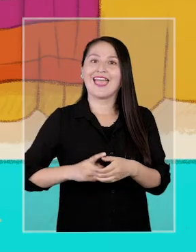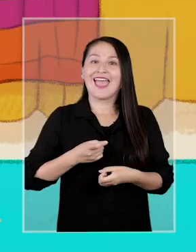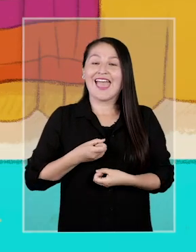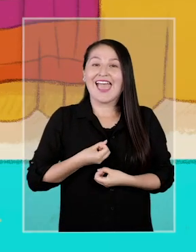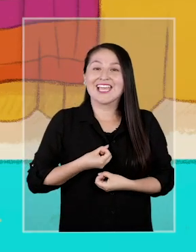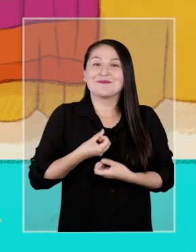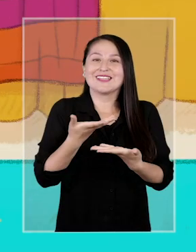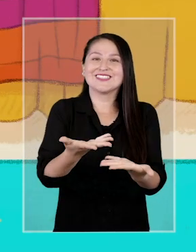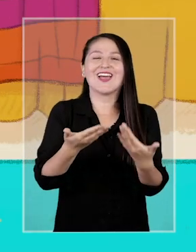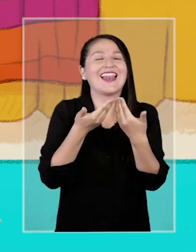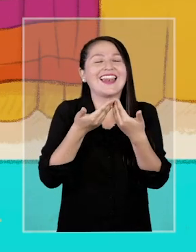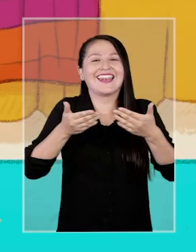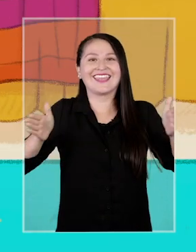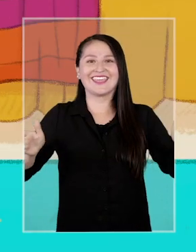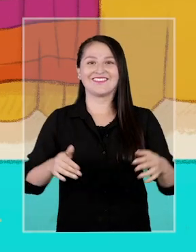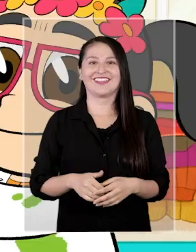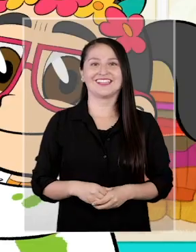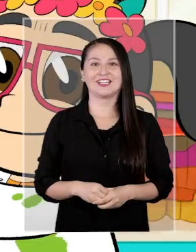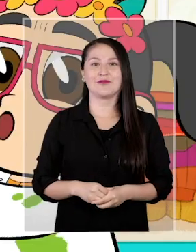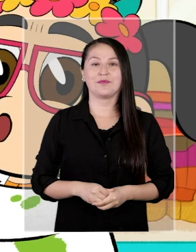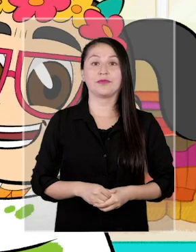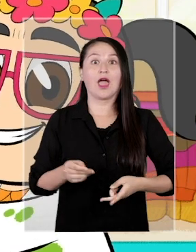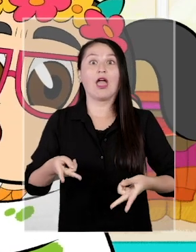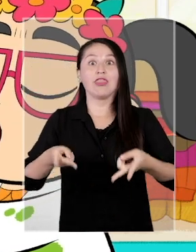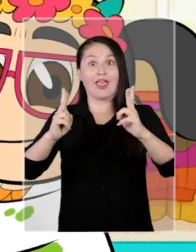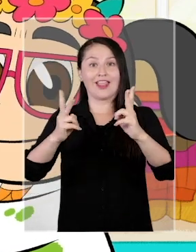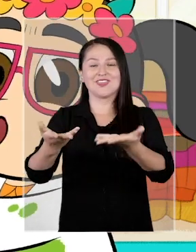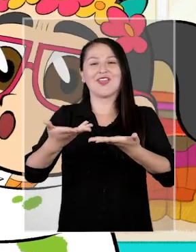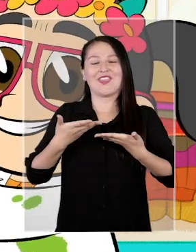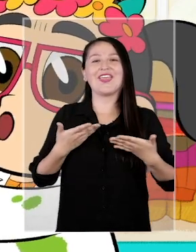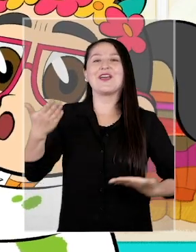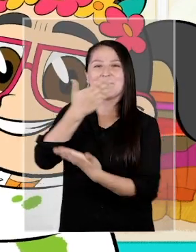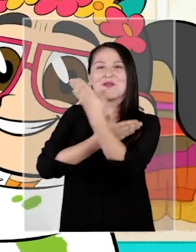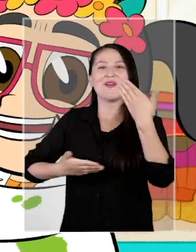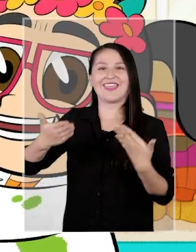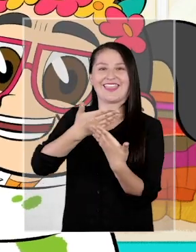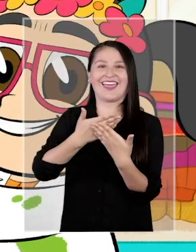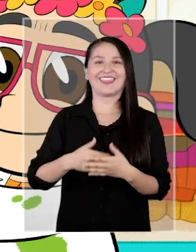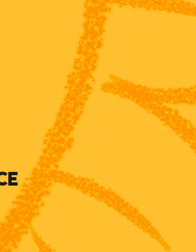¡Y a la libre expresión! ¡Los derechos nos protegen!